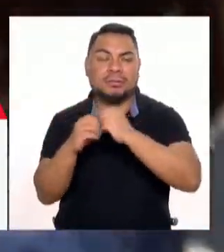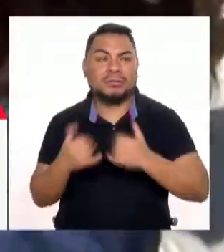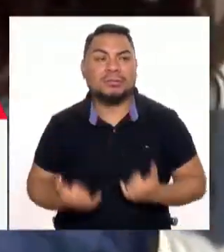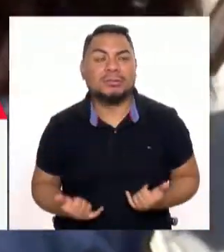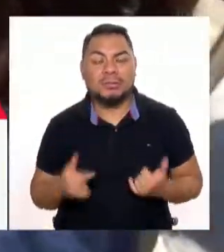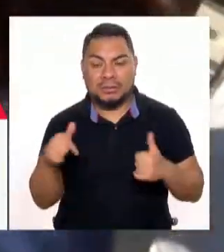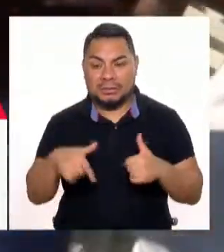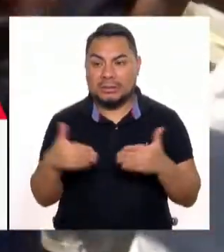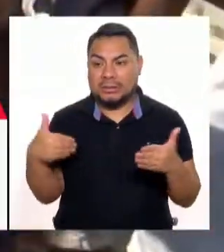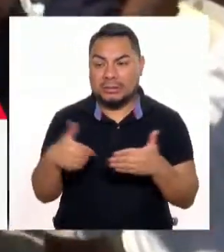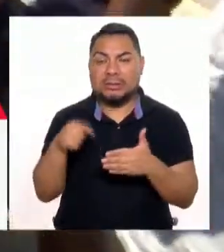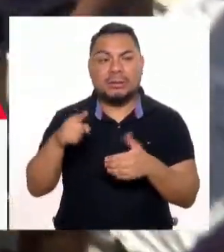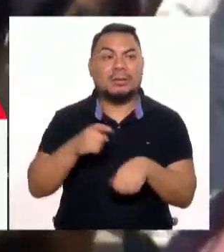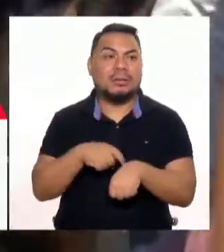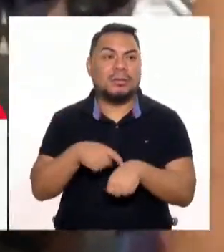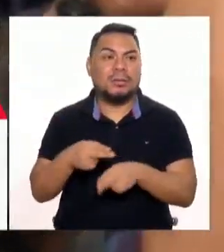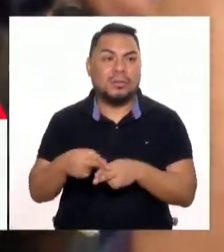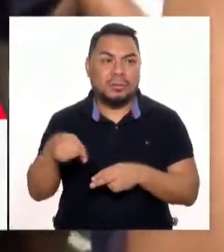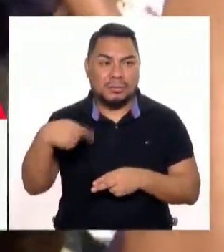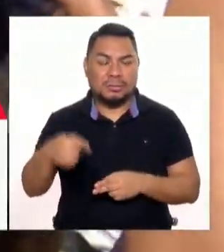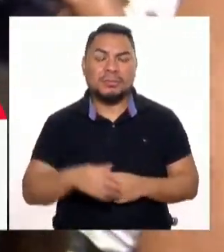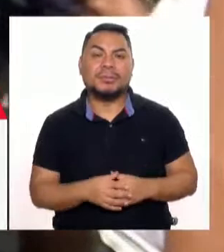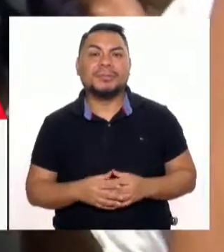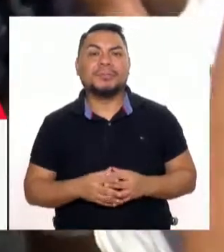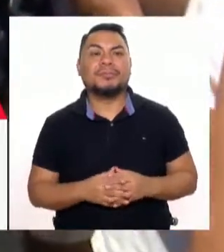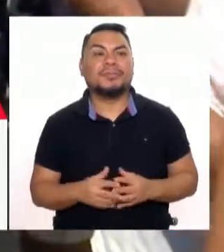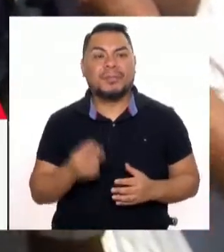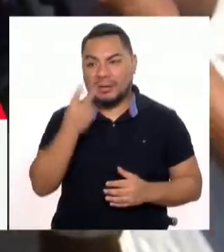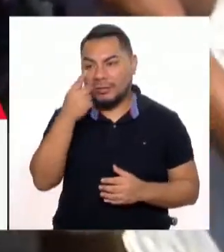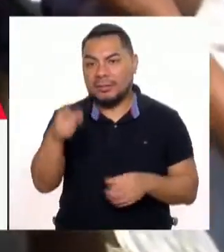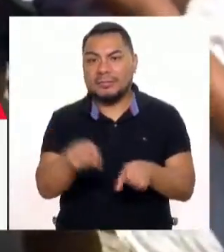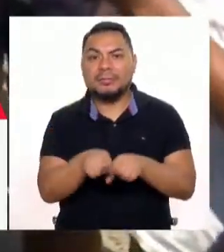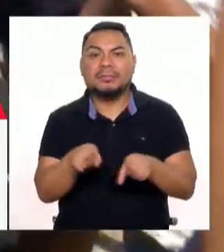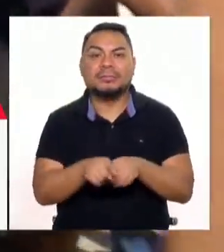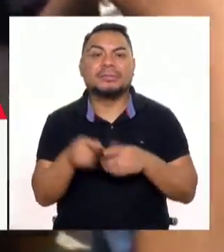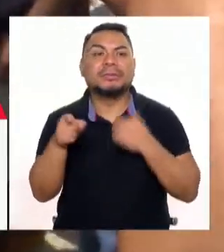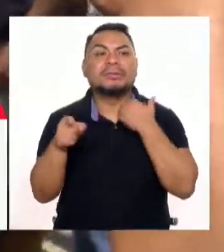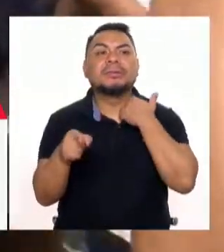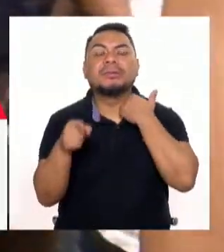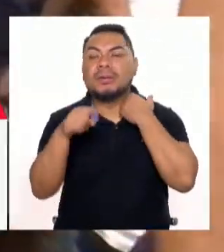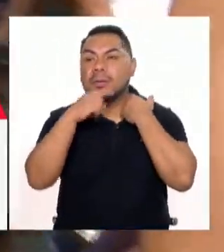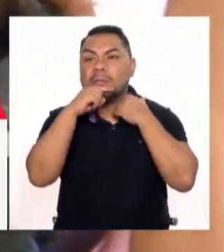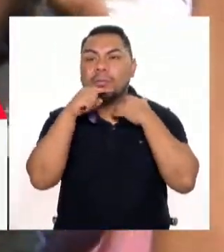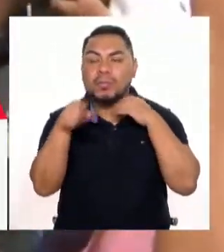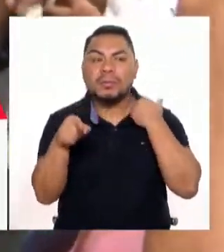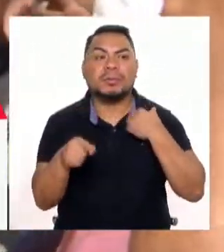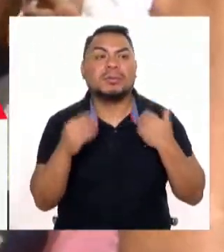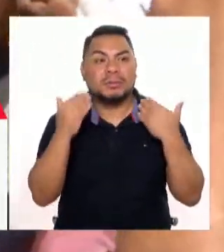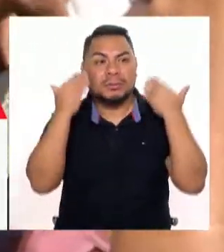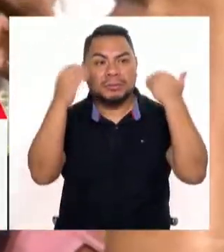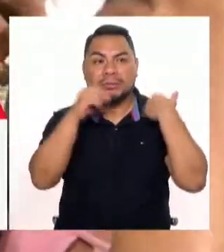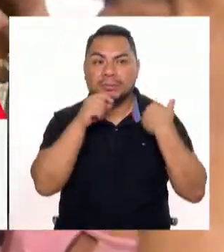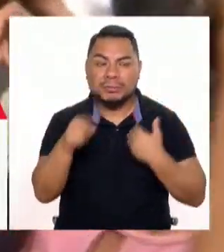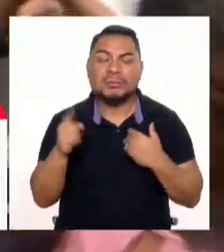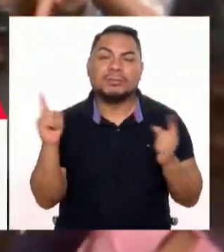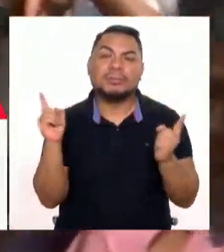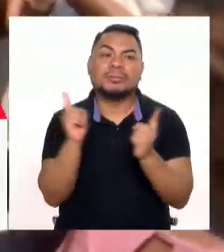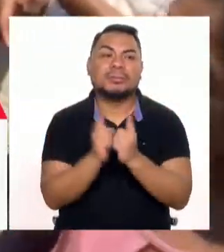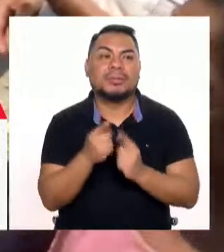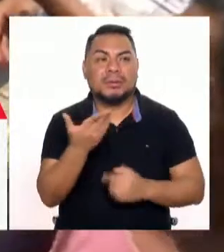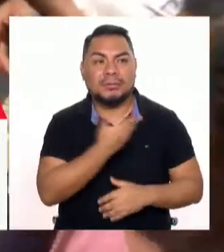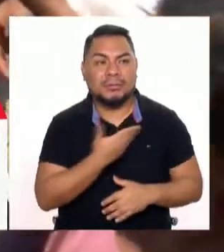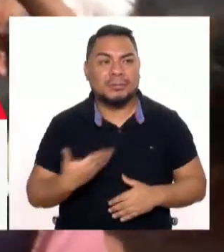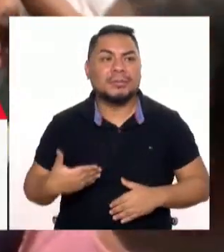cabo acá nomás en los próximos minutos ahí vemos también que una señora un adulto mayor se acerca